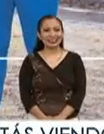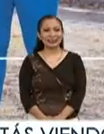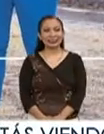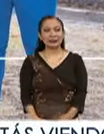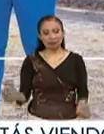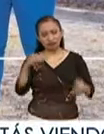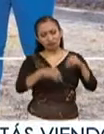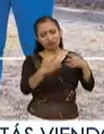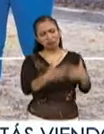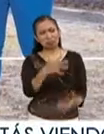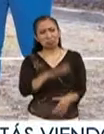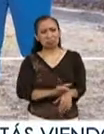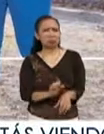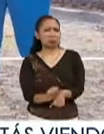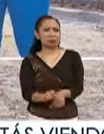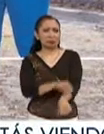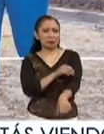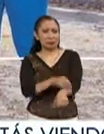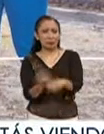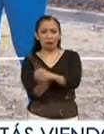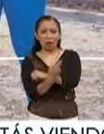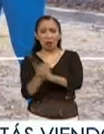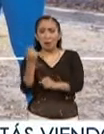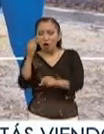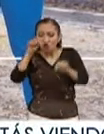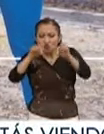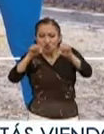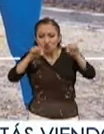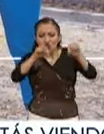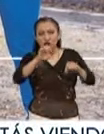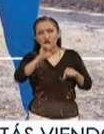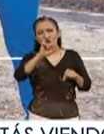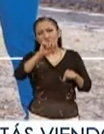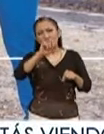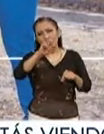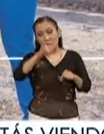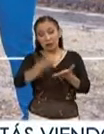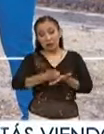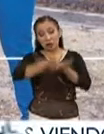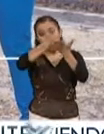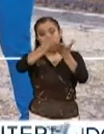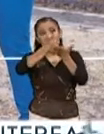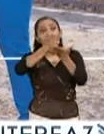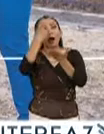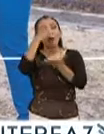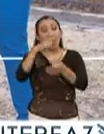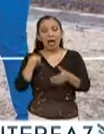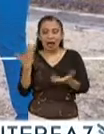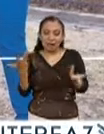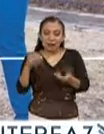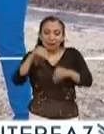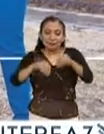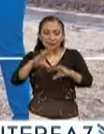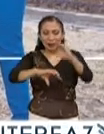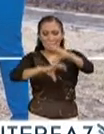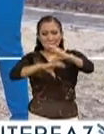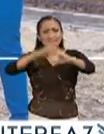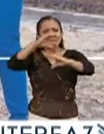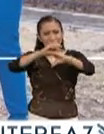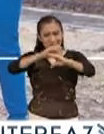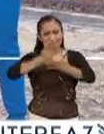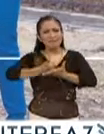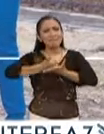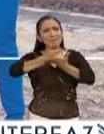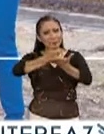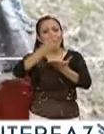El mecanismo es sencillo, es mecánico, tiene poca soldadura y facilita la fabricación de los tabiques, que también